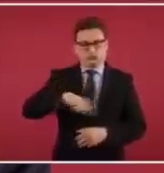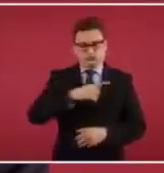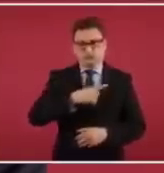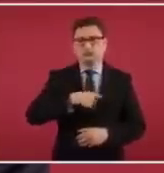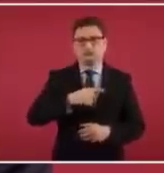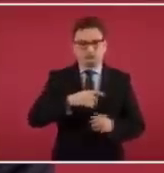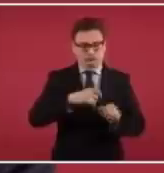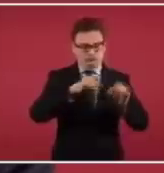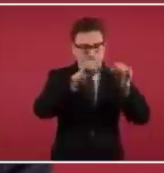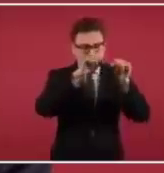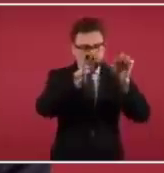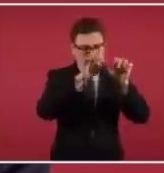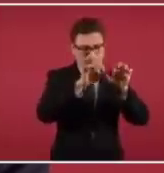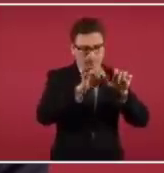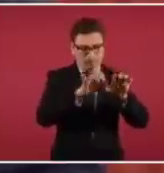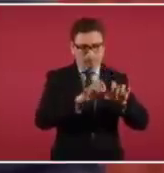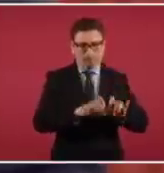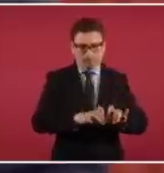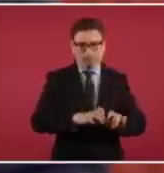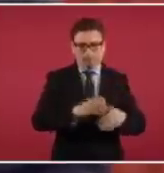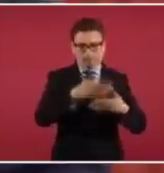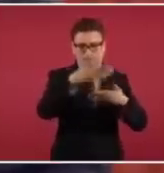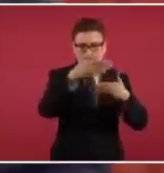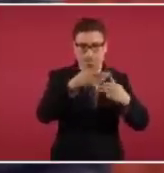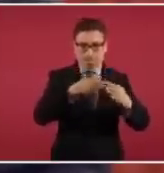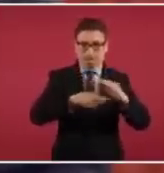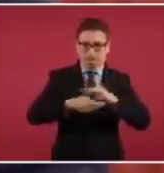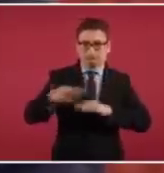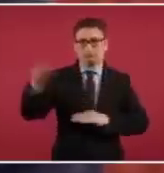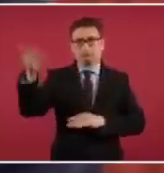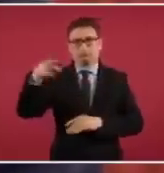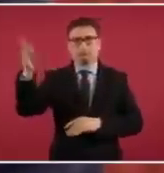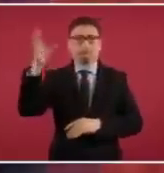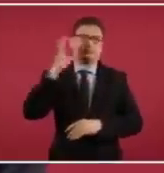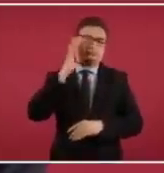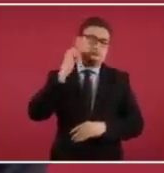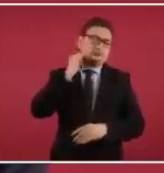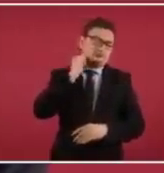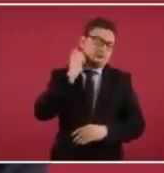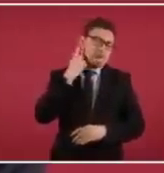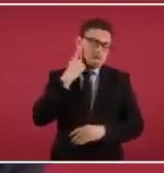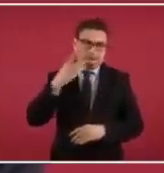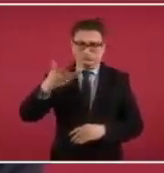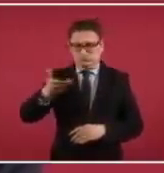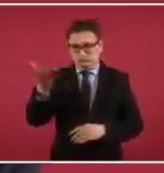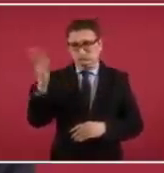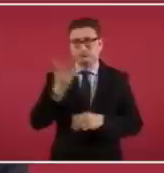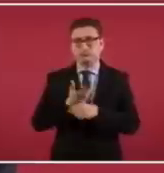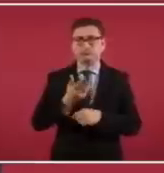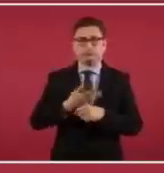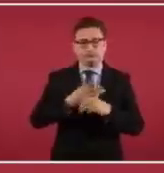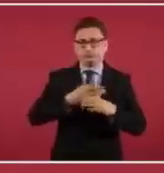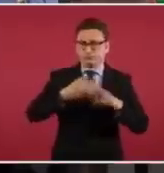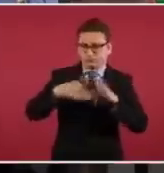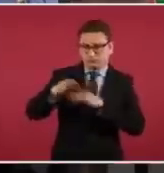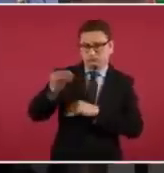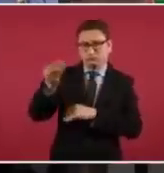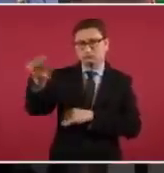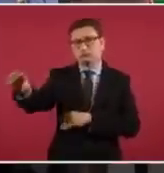comunicado a los congresistas en los mejores términos, no con